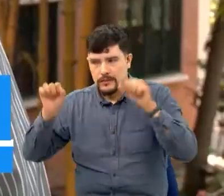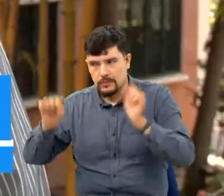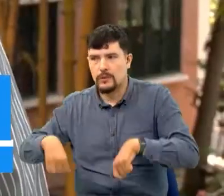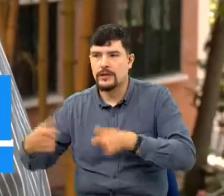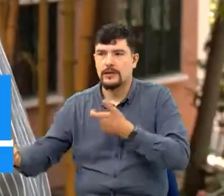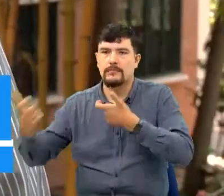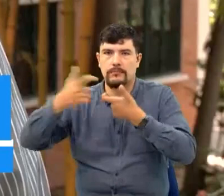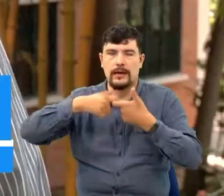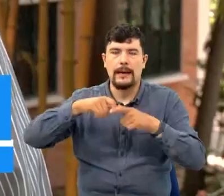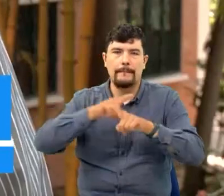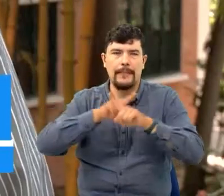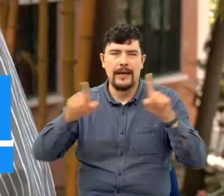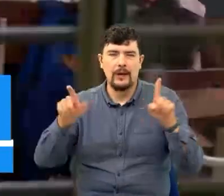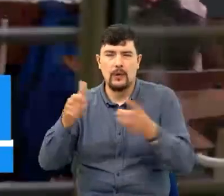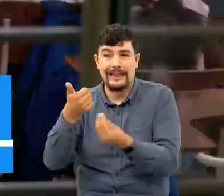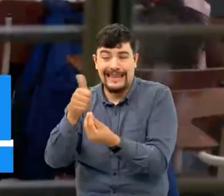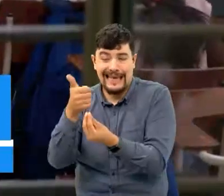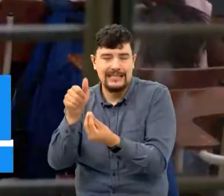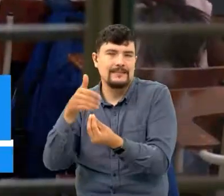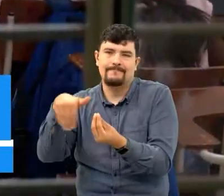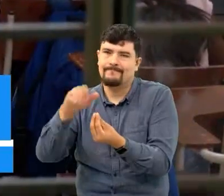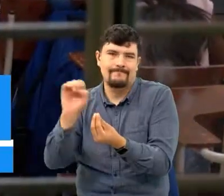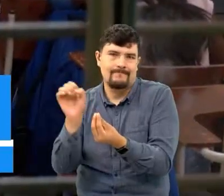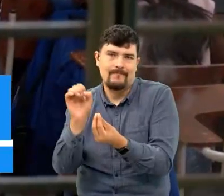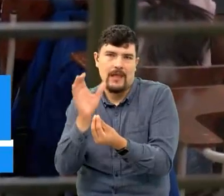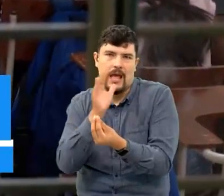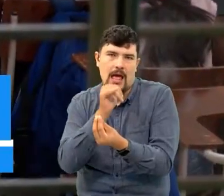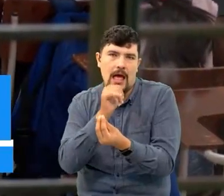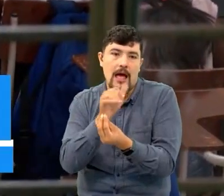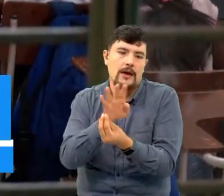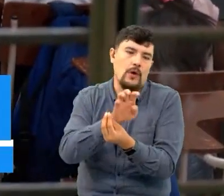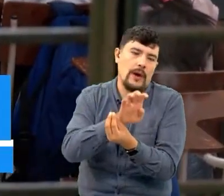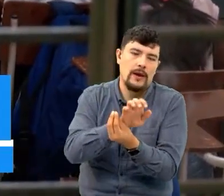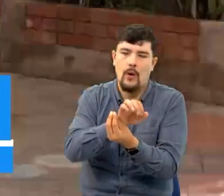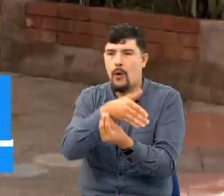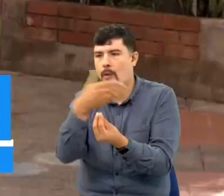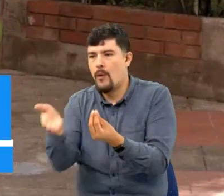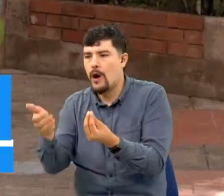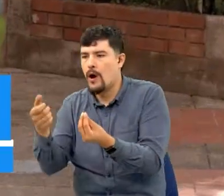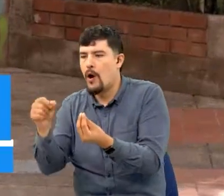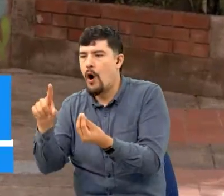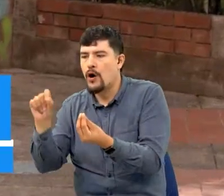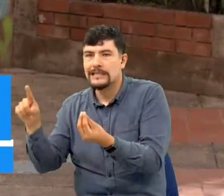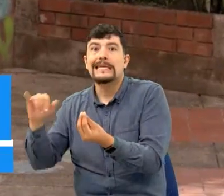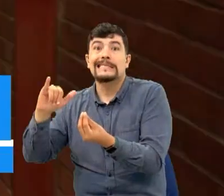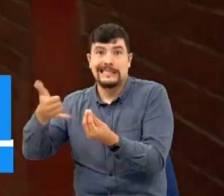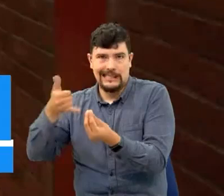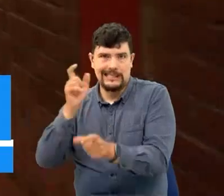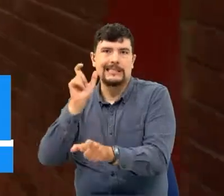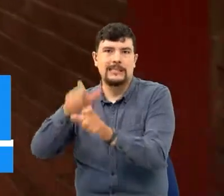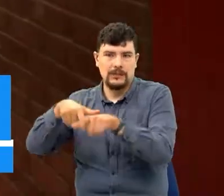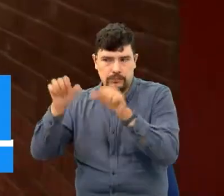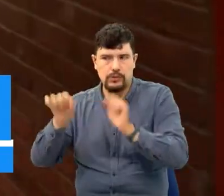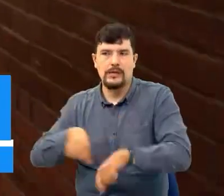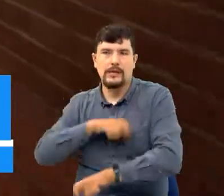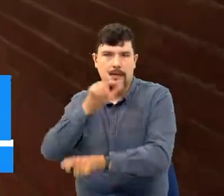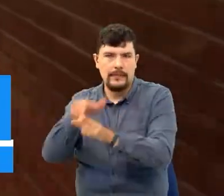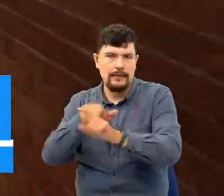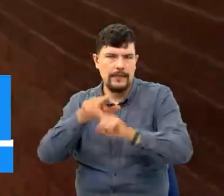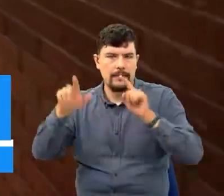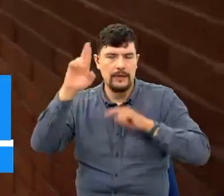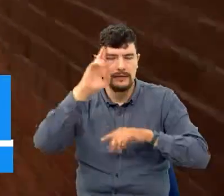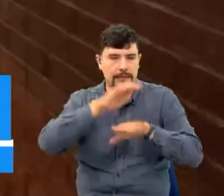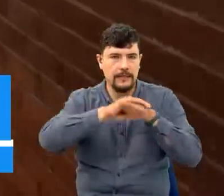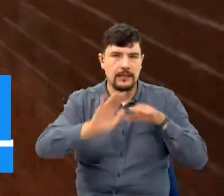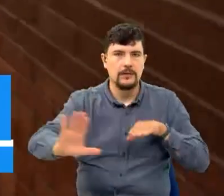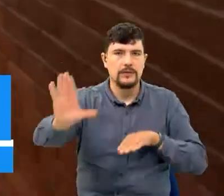niveles, excepto para el grado décimo. Docentes de la institución piden a los padres de familia matricular cuanto antes a sus hijos. Es